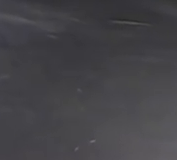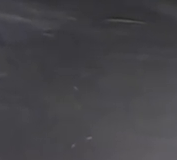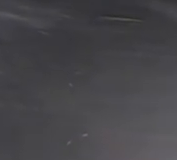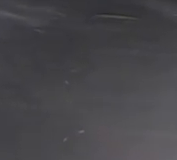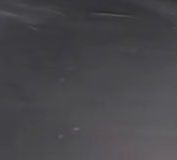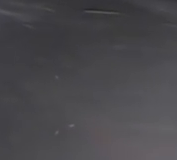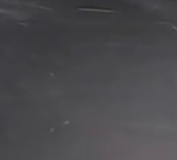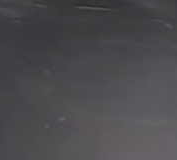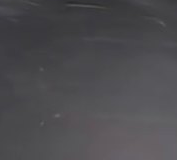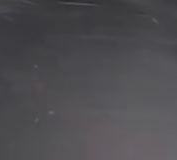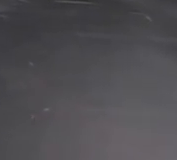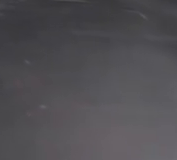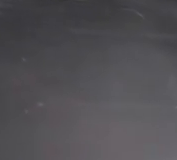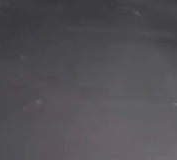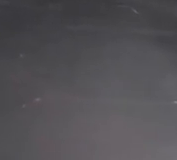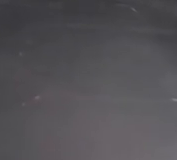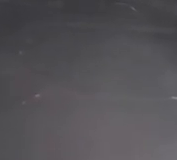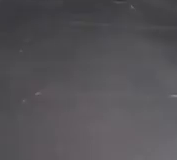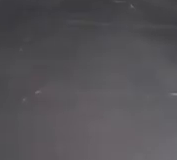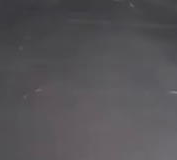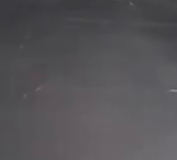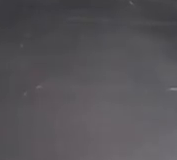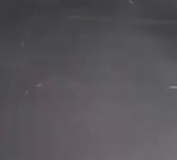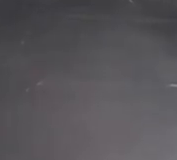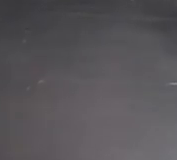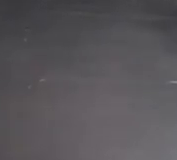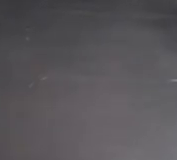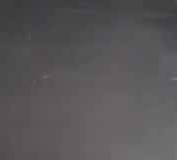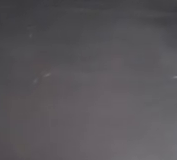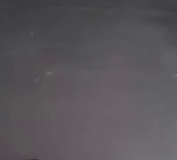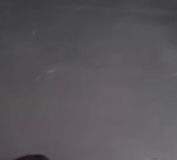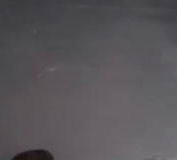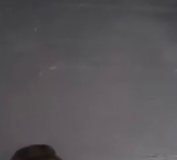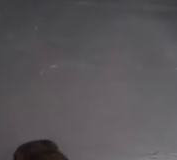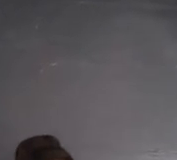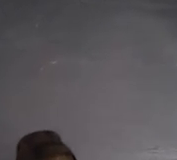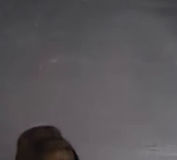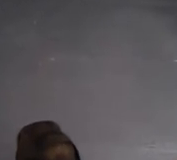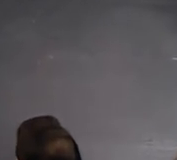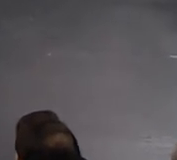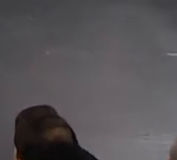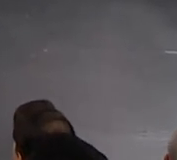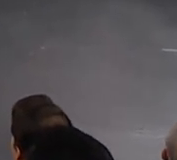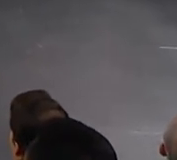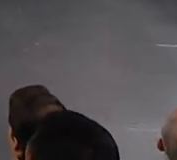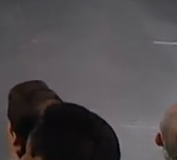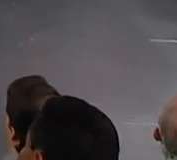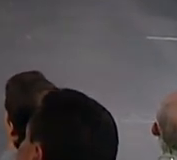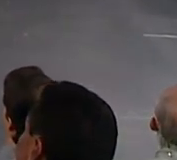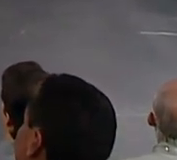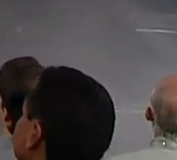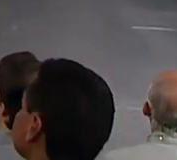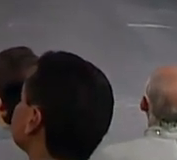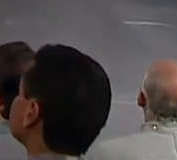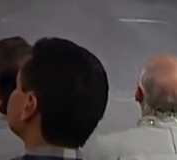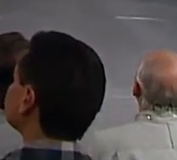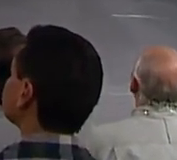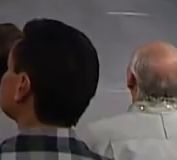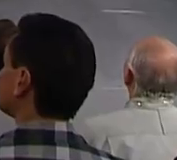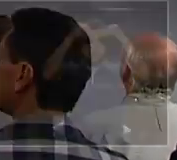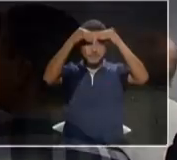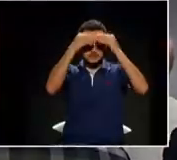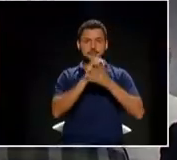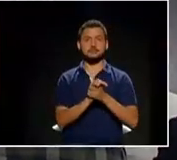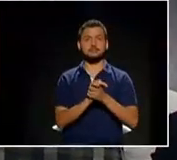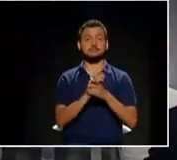en este debate lengua de señas colombiano como forma de inclusión y ahora sí porque están aquí estas tres personas bueno están